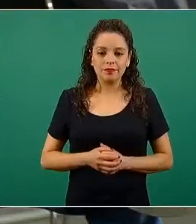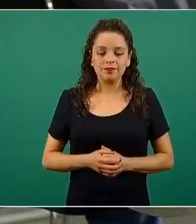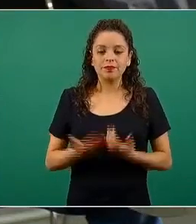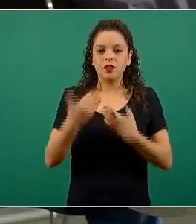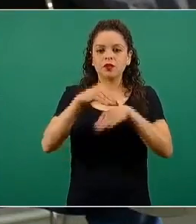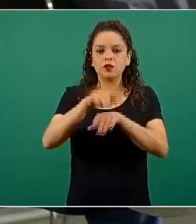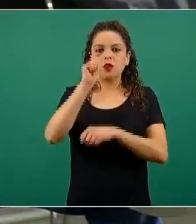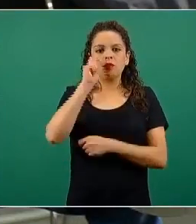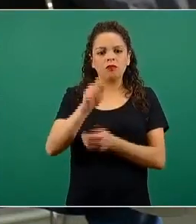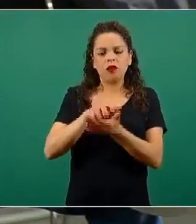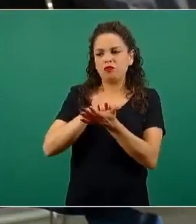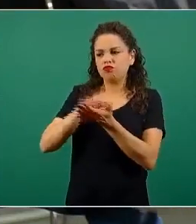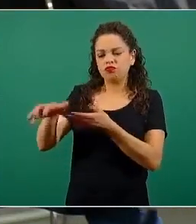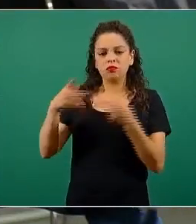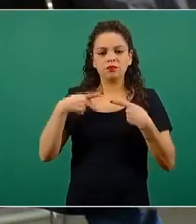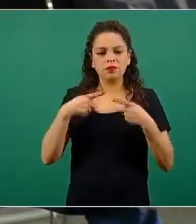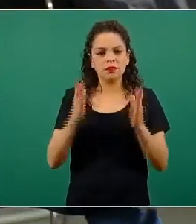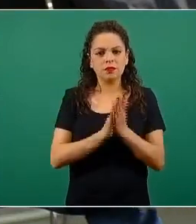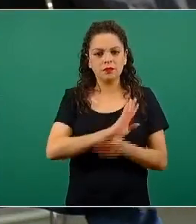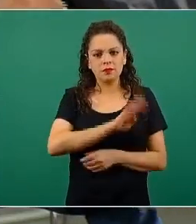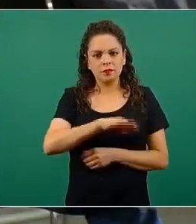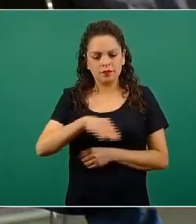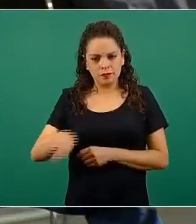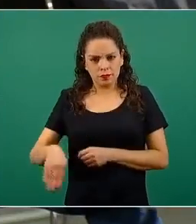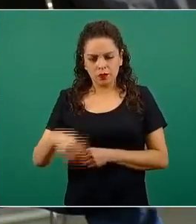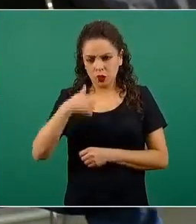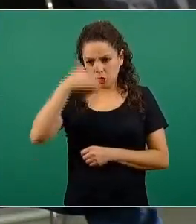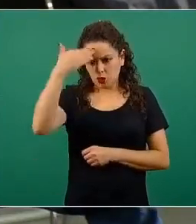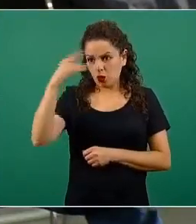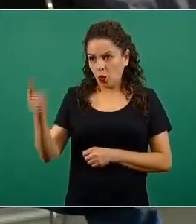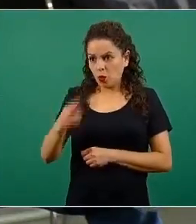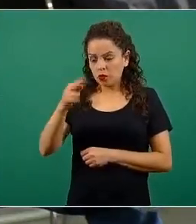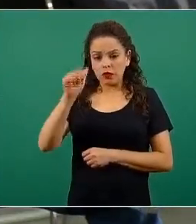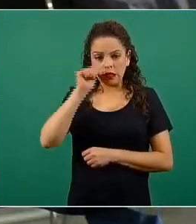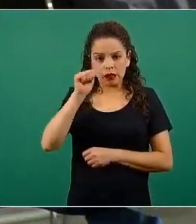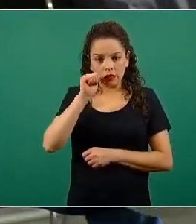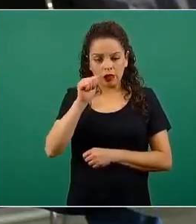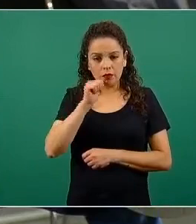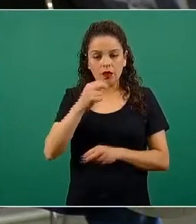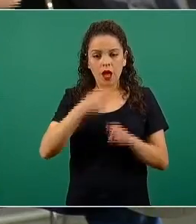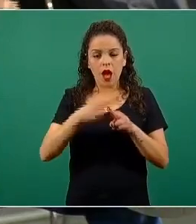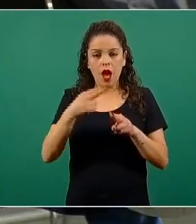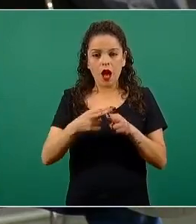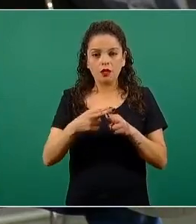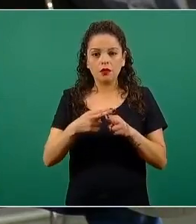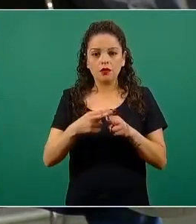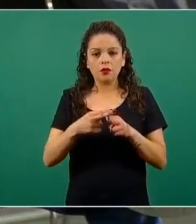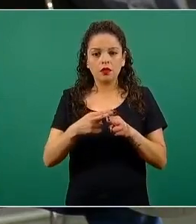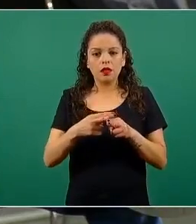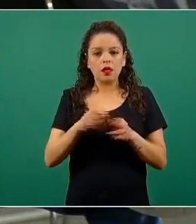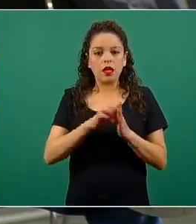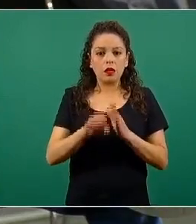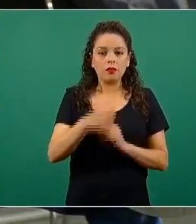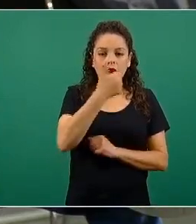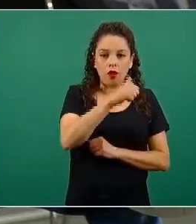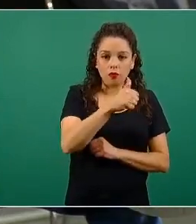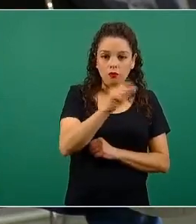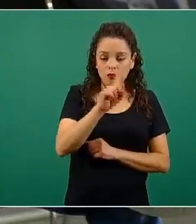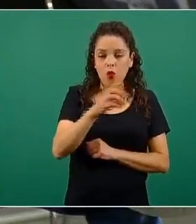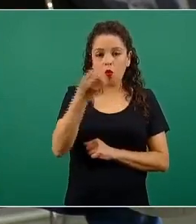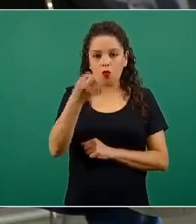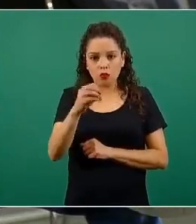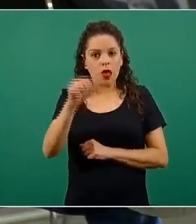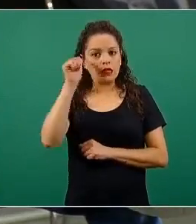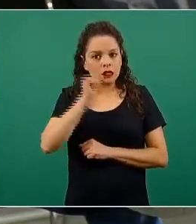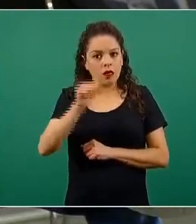mortalidad. Entiendo que ustedes han estado actualizando incluso hasta octubre, o sea, no en agosto, sino han estado